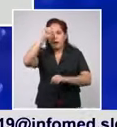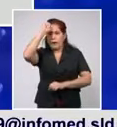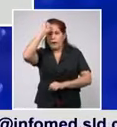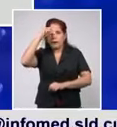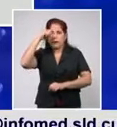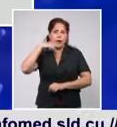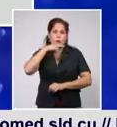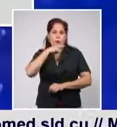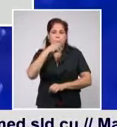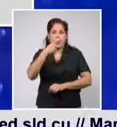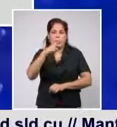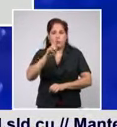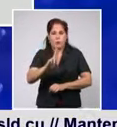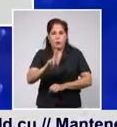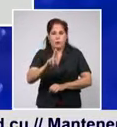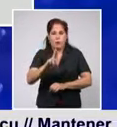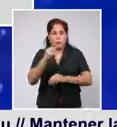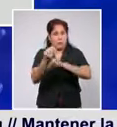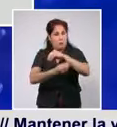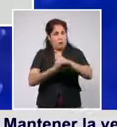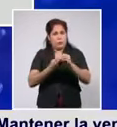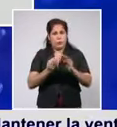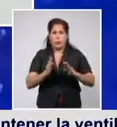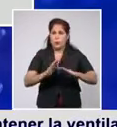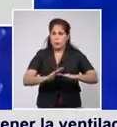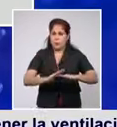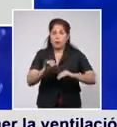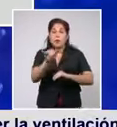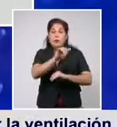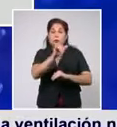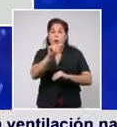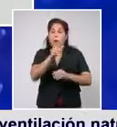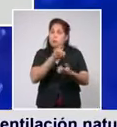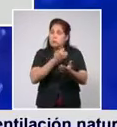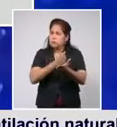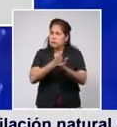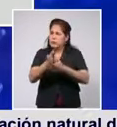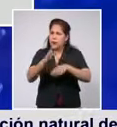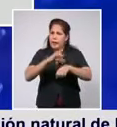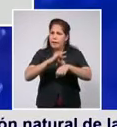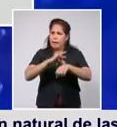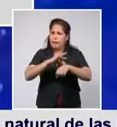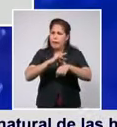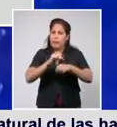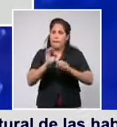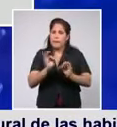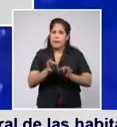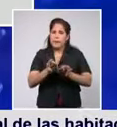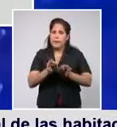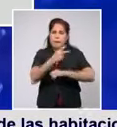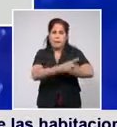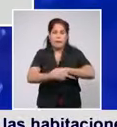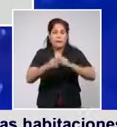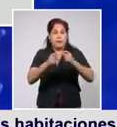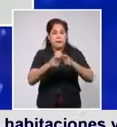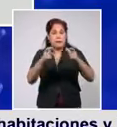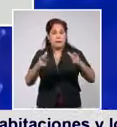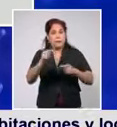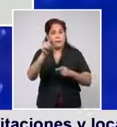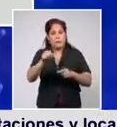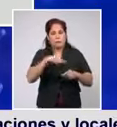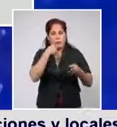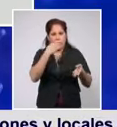Unido. Esto realmente no ha cambiado. Igual que no ha cambiado los países con mayor número de